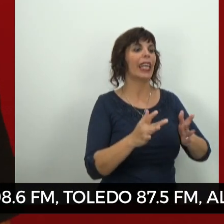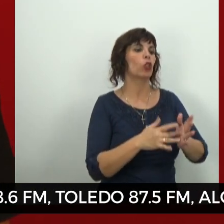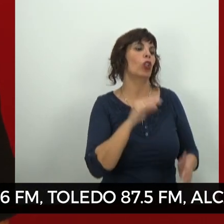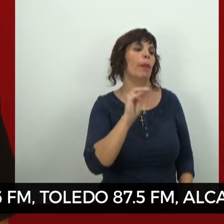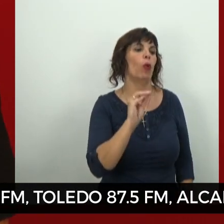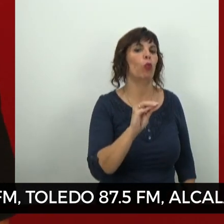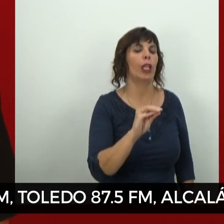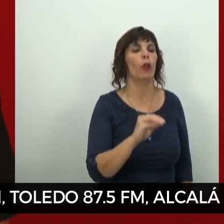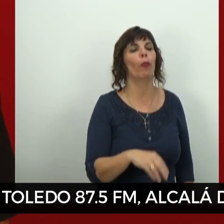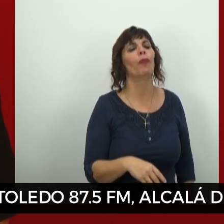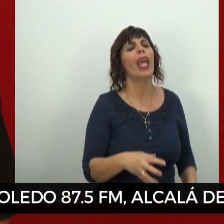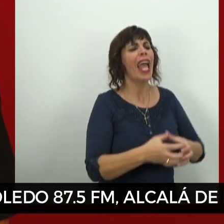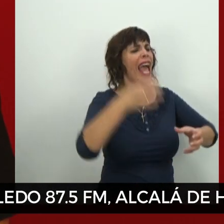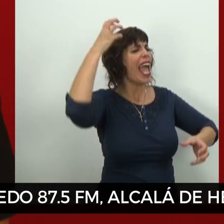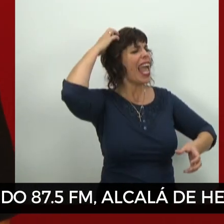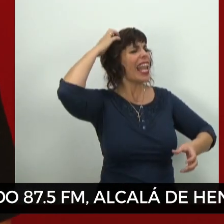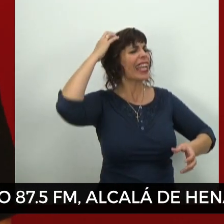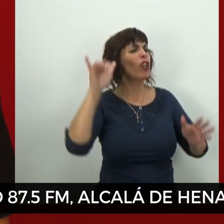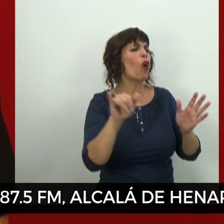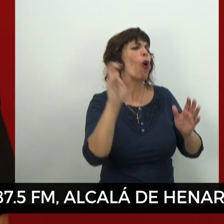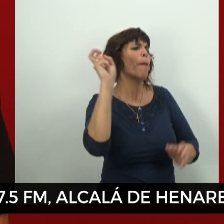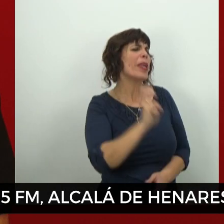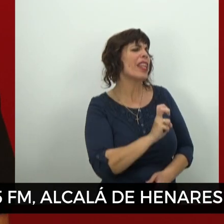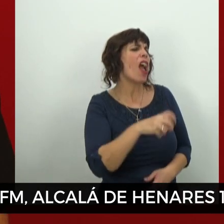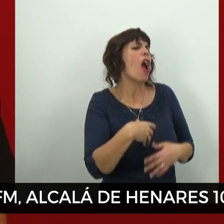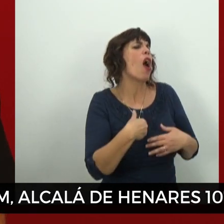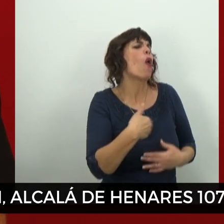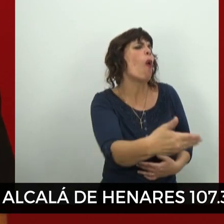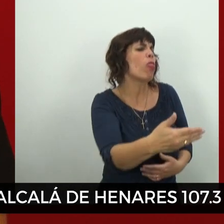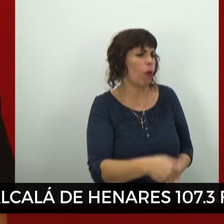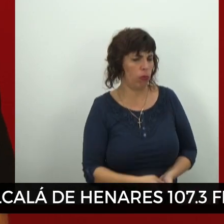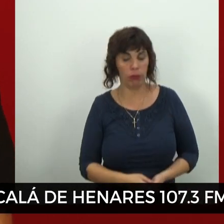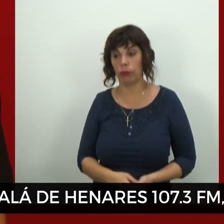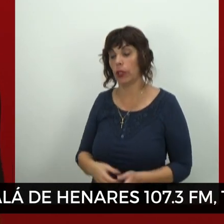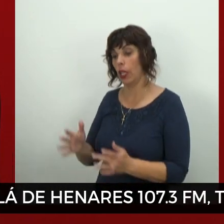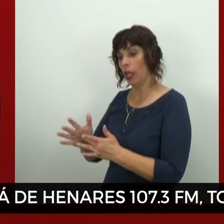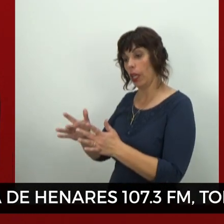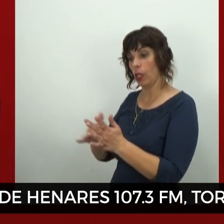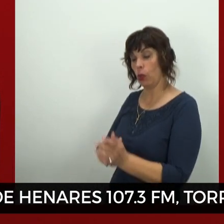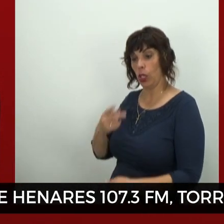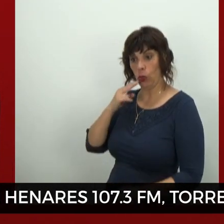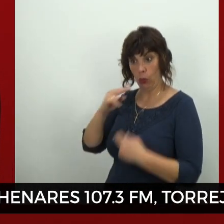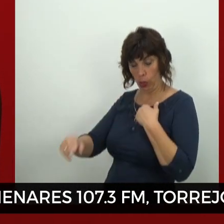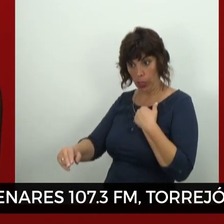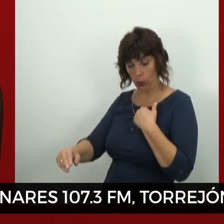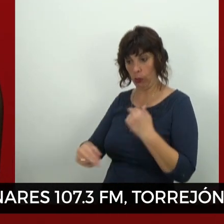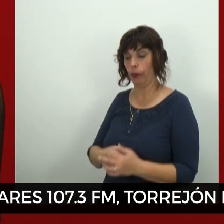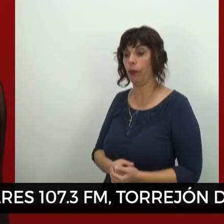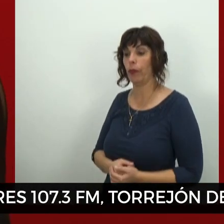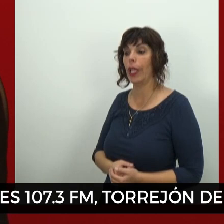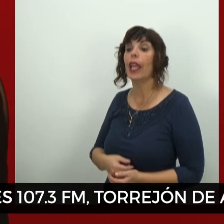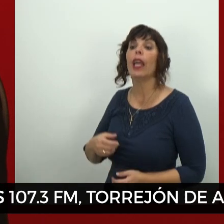Y Jesucristo dijo, ¿sabes? El reino no viene que tú lo puedas